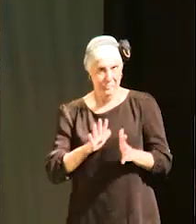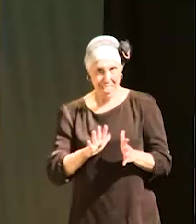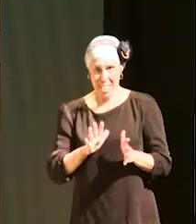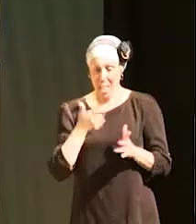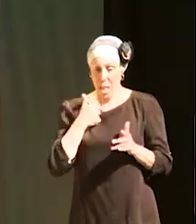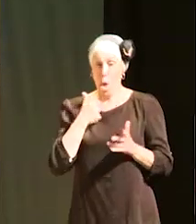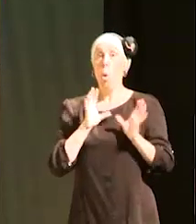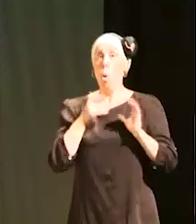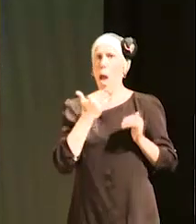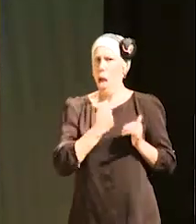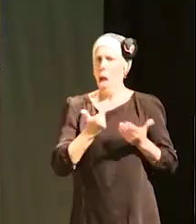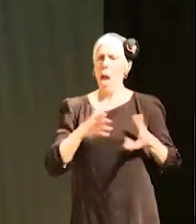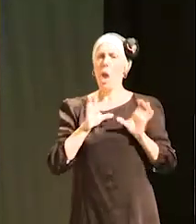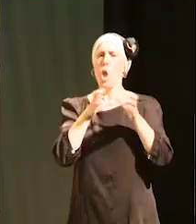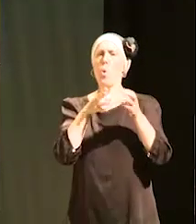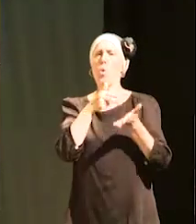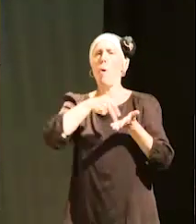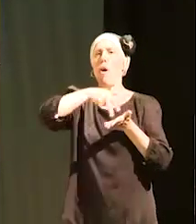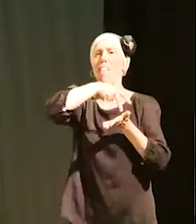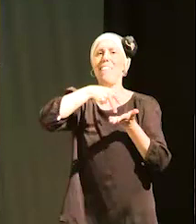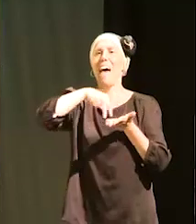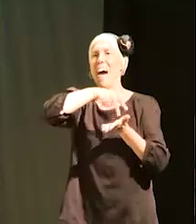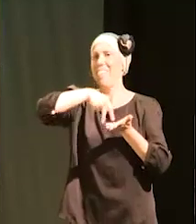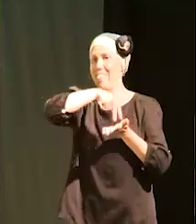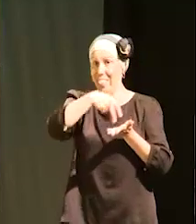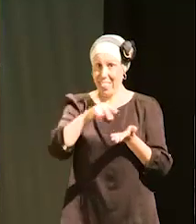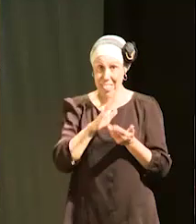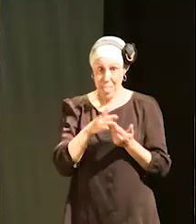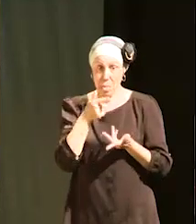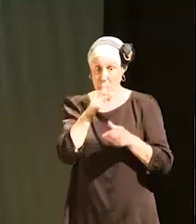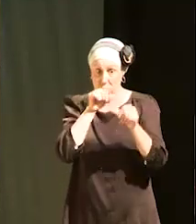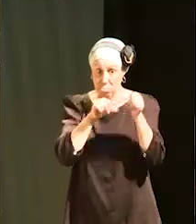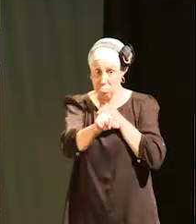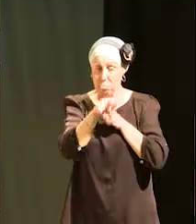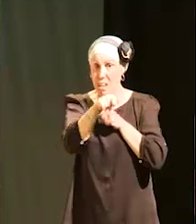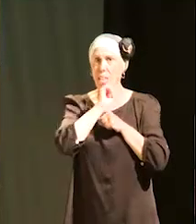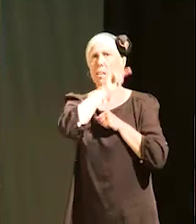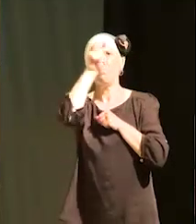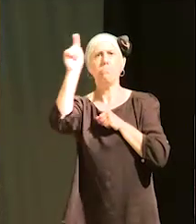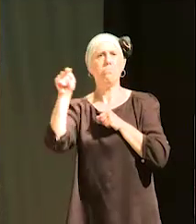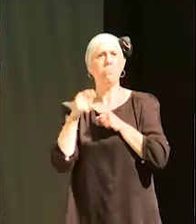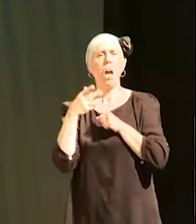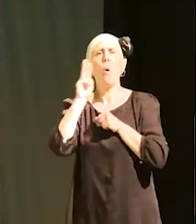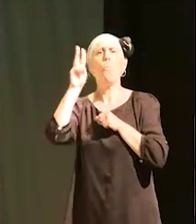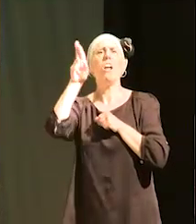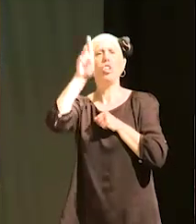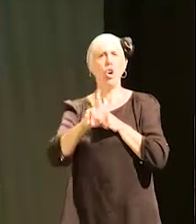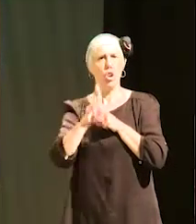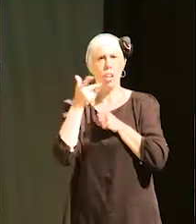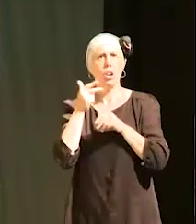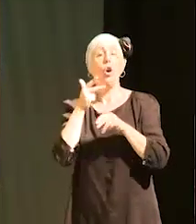y a través de ese grupo de danza pues hemos ido rodando por puerto rico y en guatemala actualmente